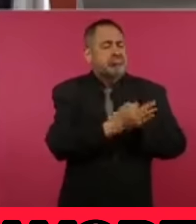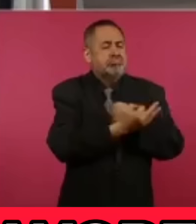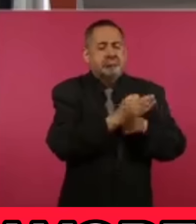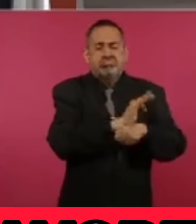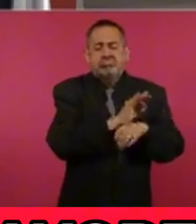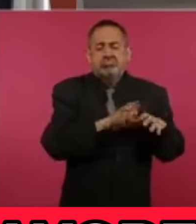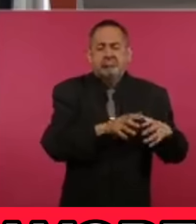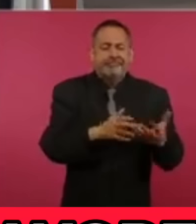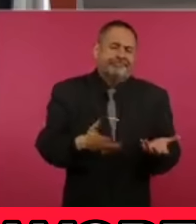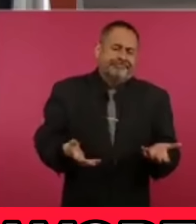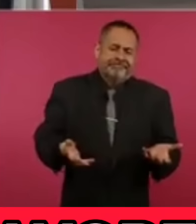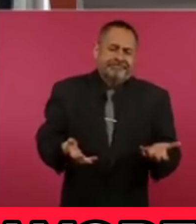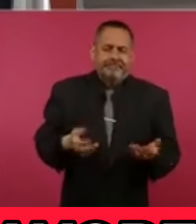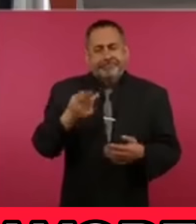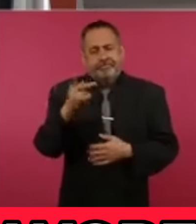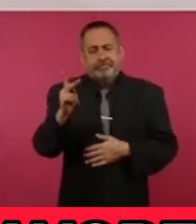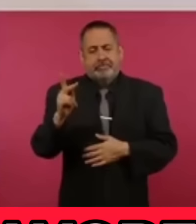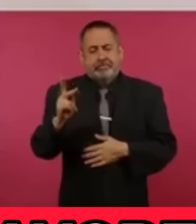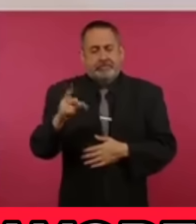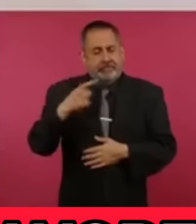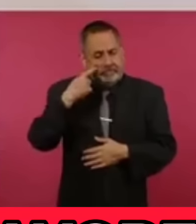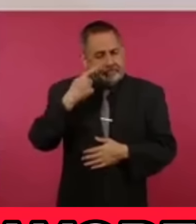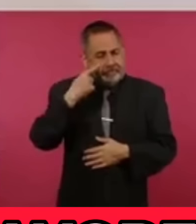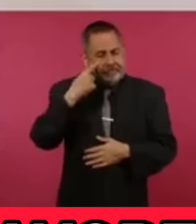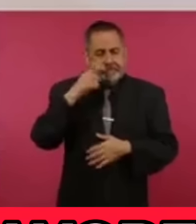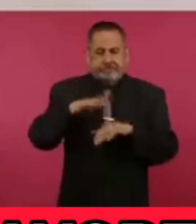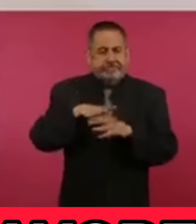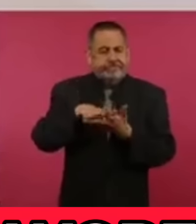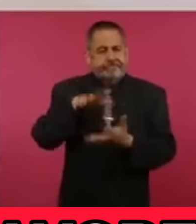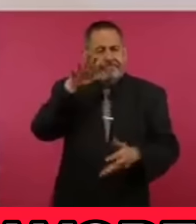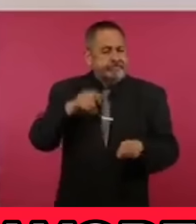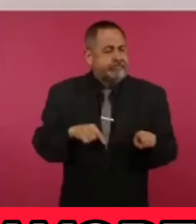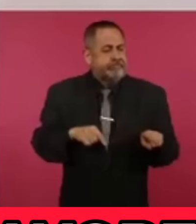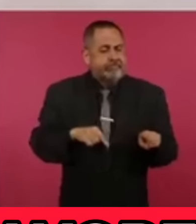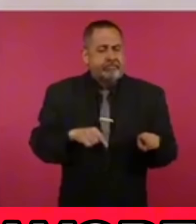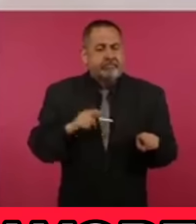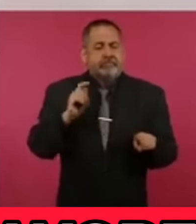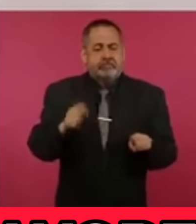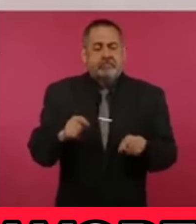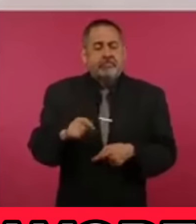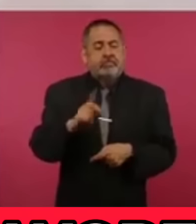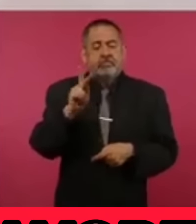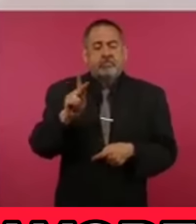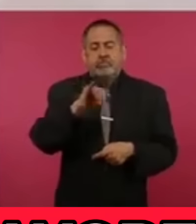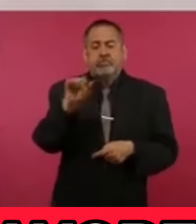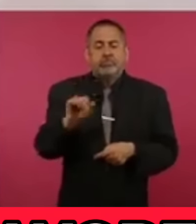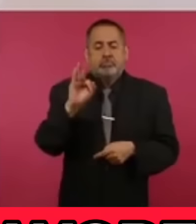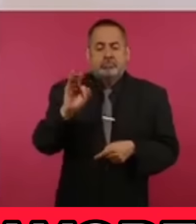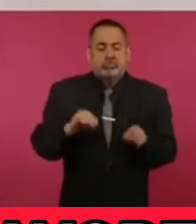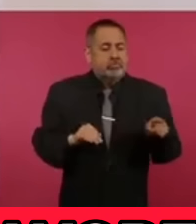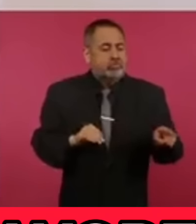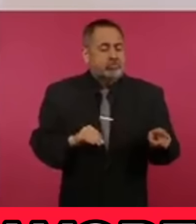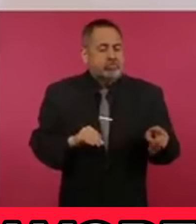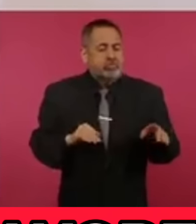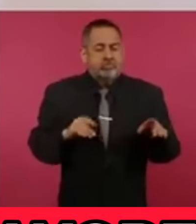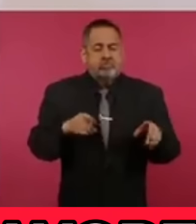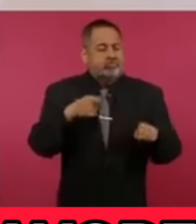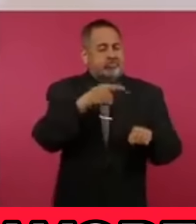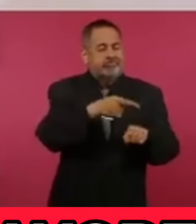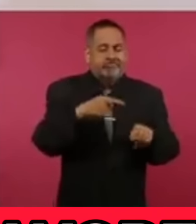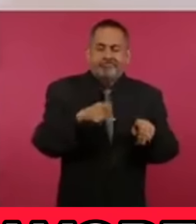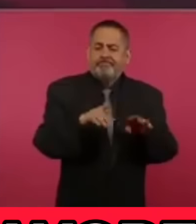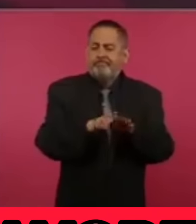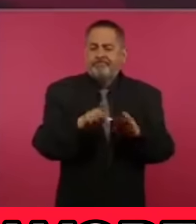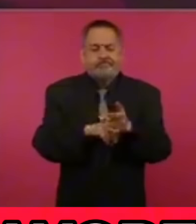pero por lo general, el Poder Judicial está